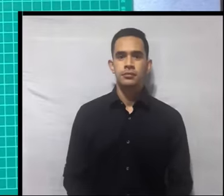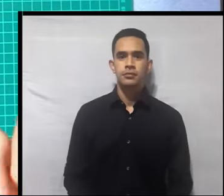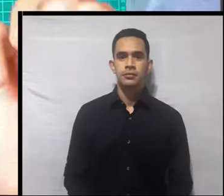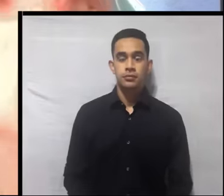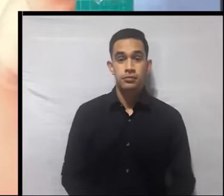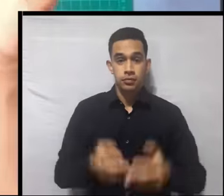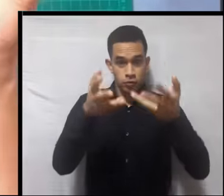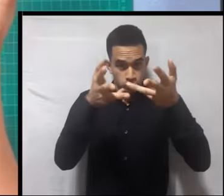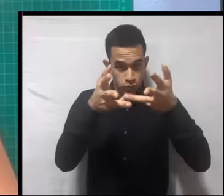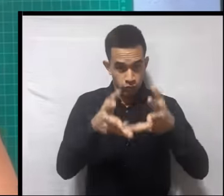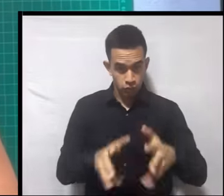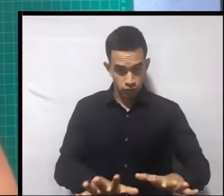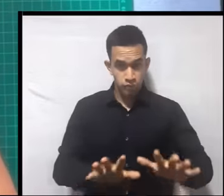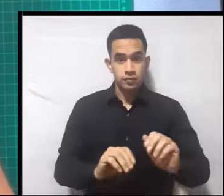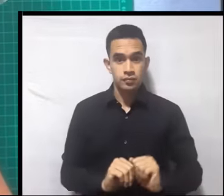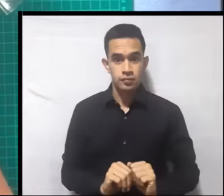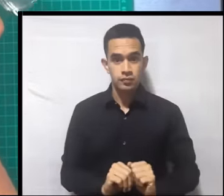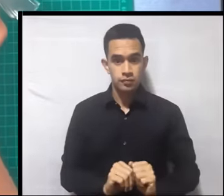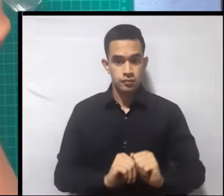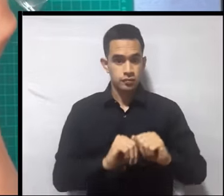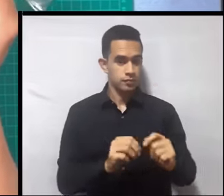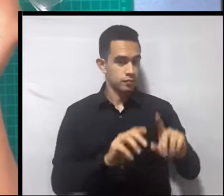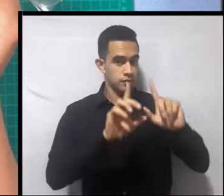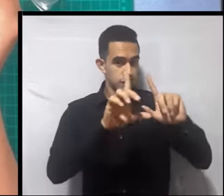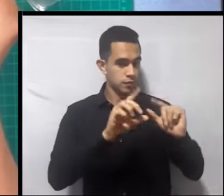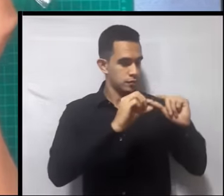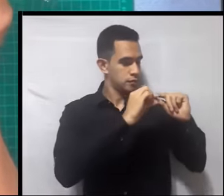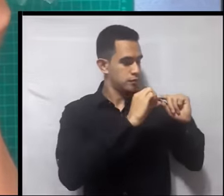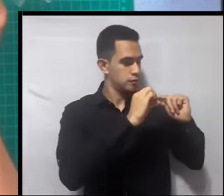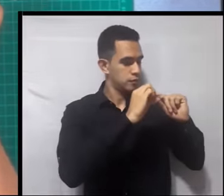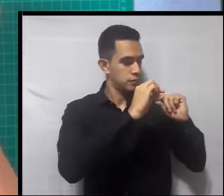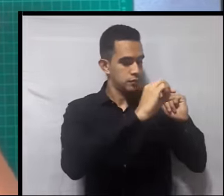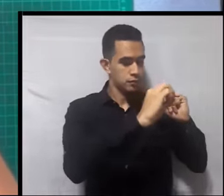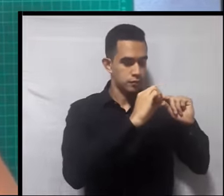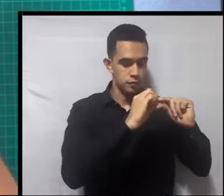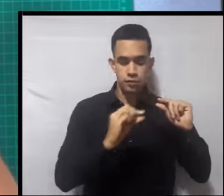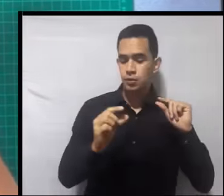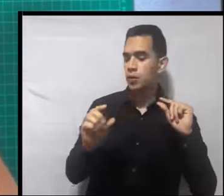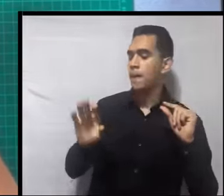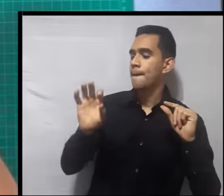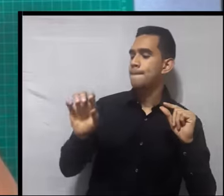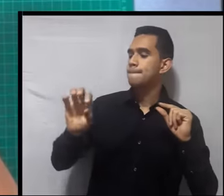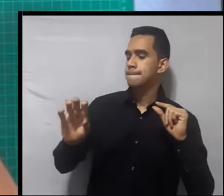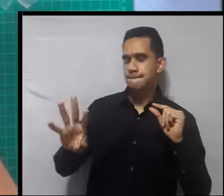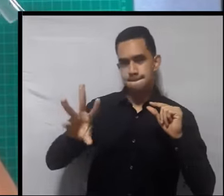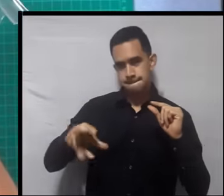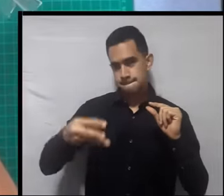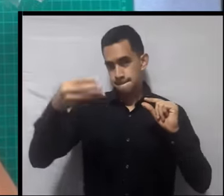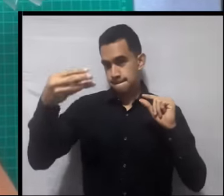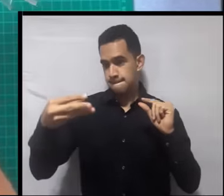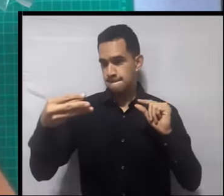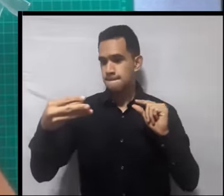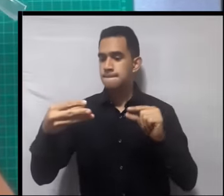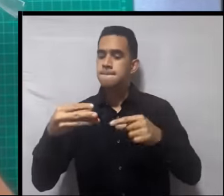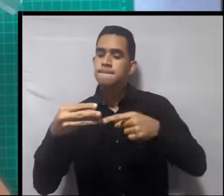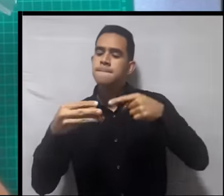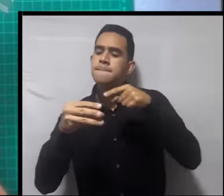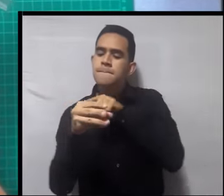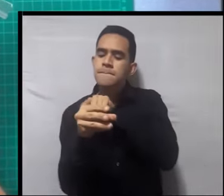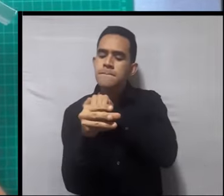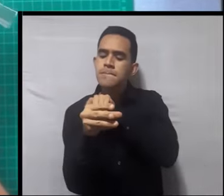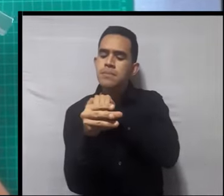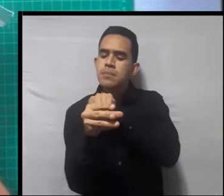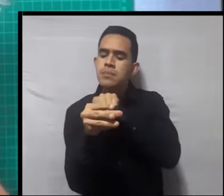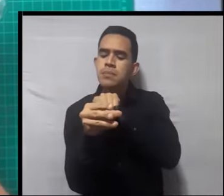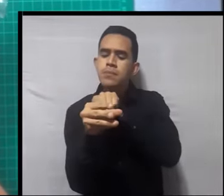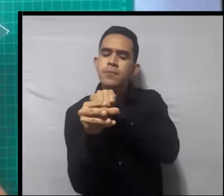Cuando finalicemos, introduciremos el palillo en la parte opuesta de la hélice, pero solo un poco para que sobresalga en